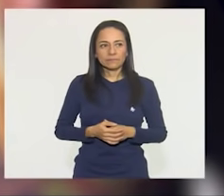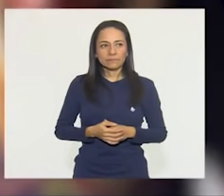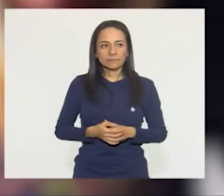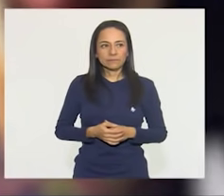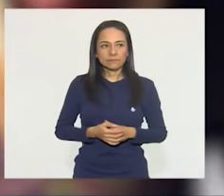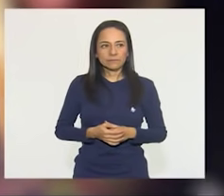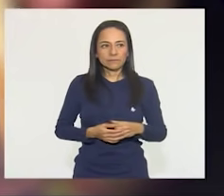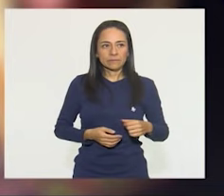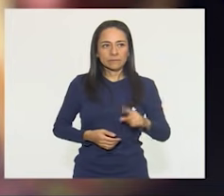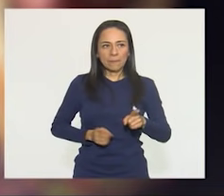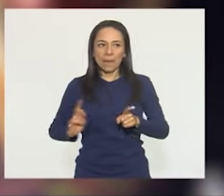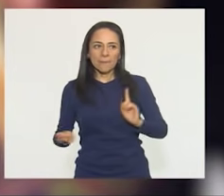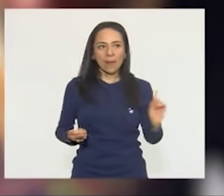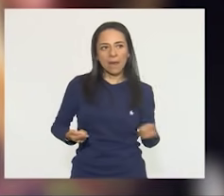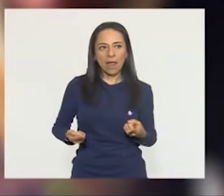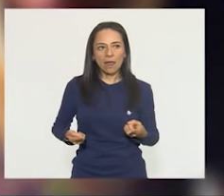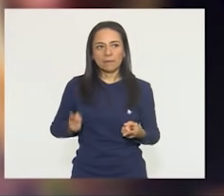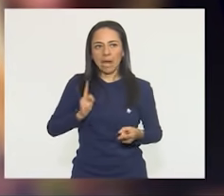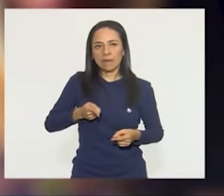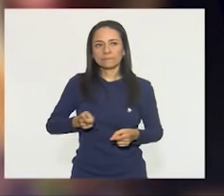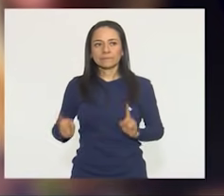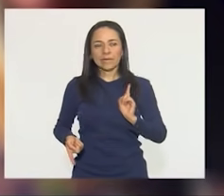Ritmo uno.